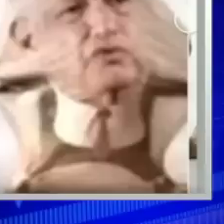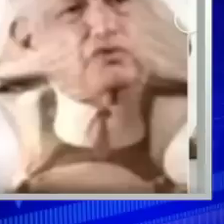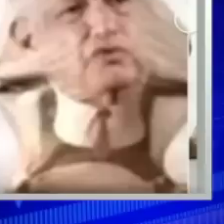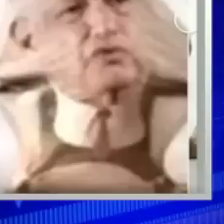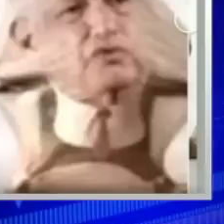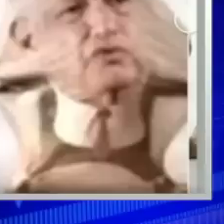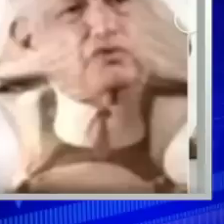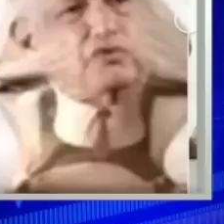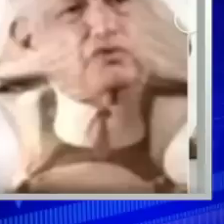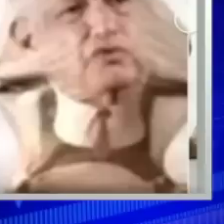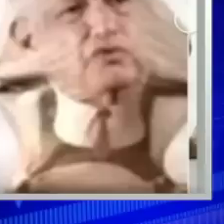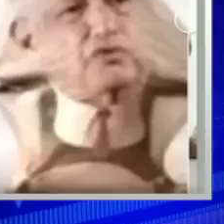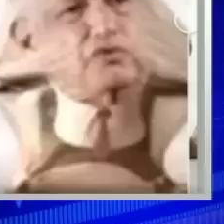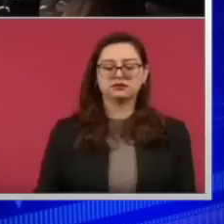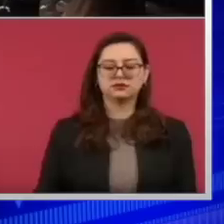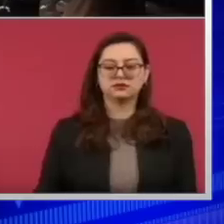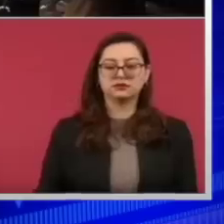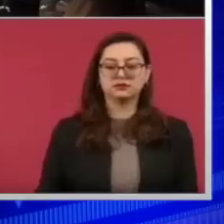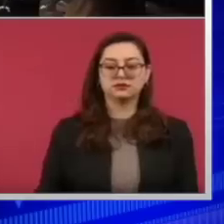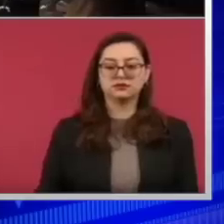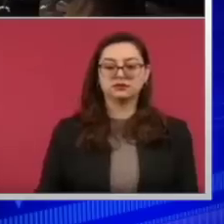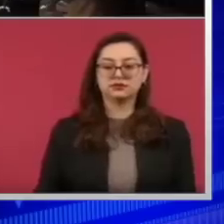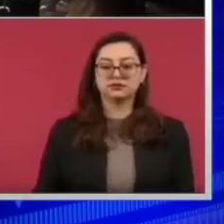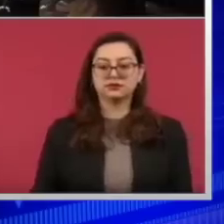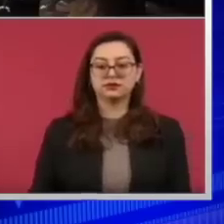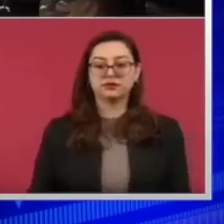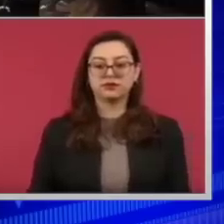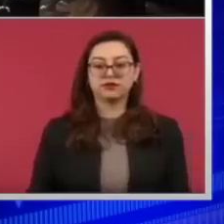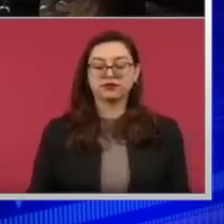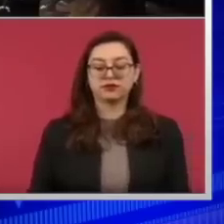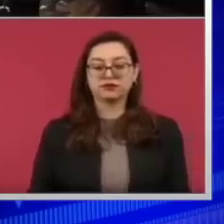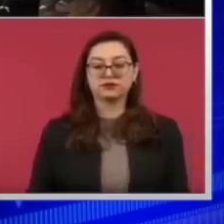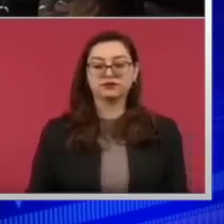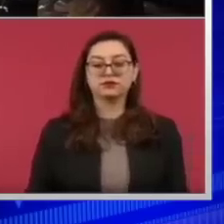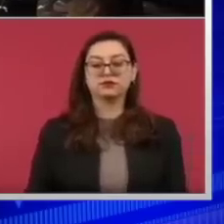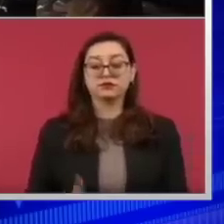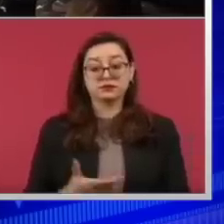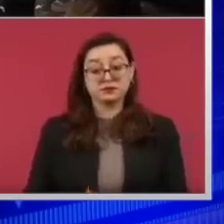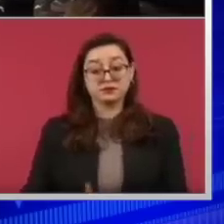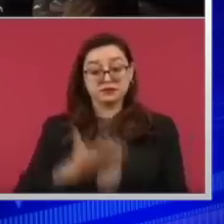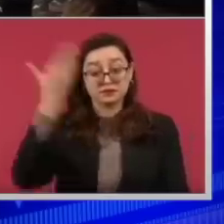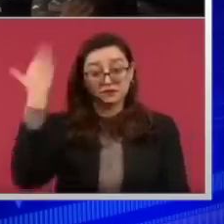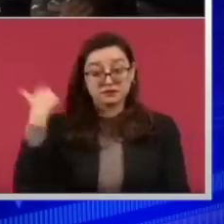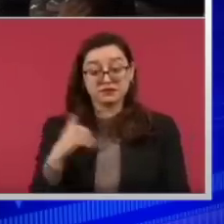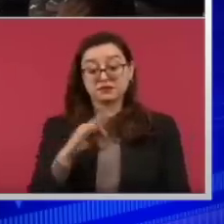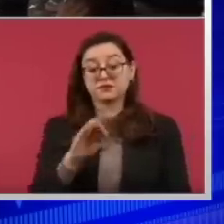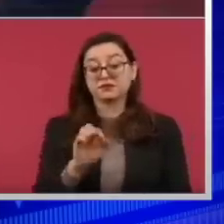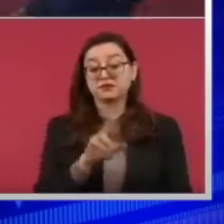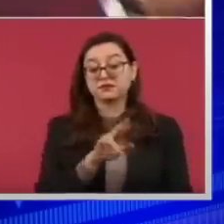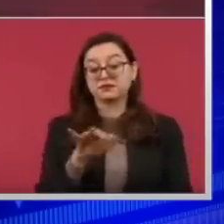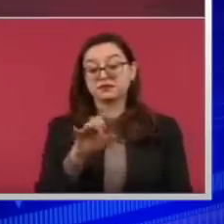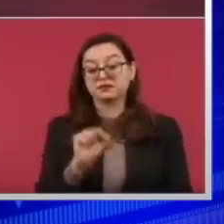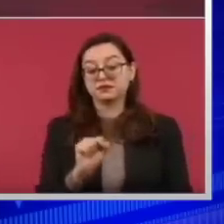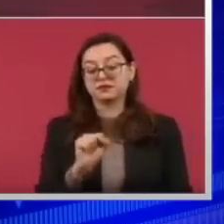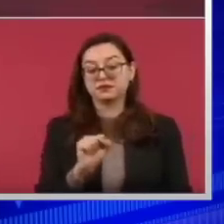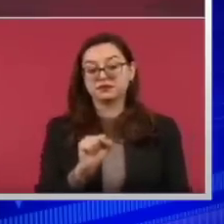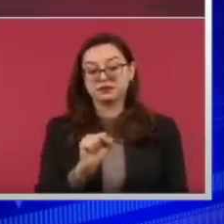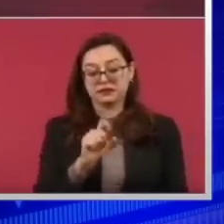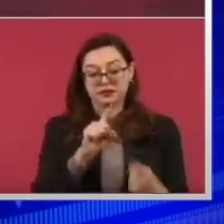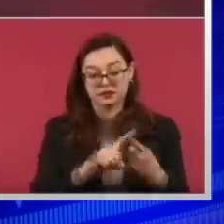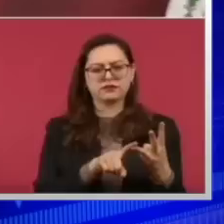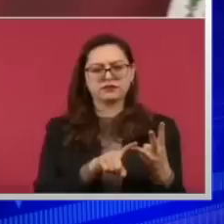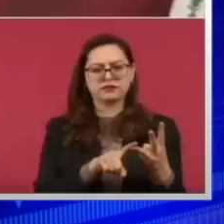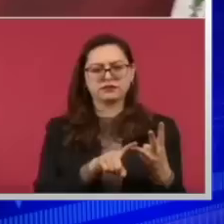cuando estaban su apogeo feliz de con trabajaban con él Carmen